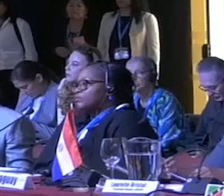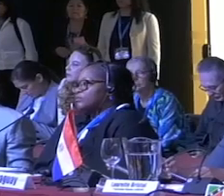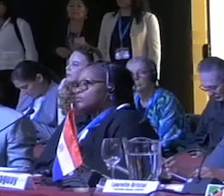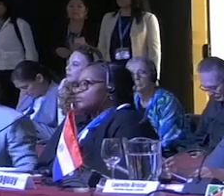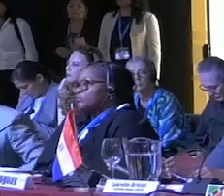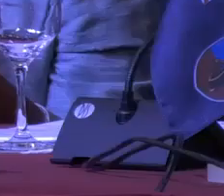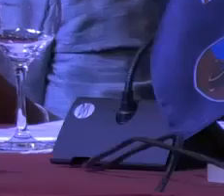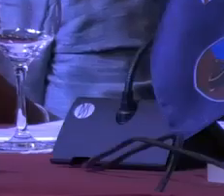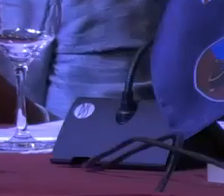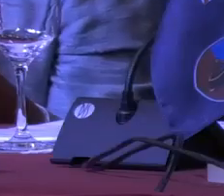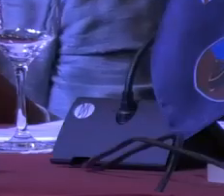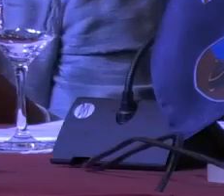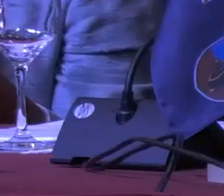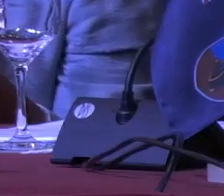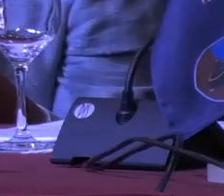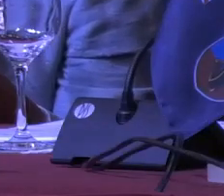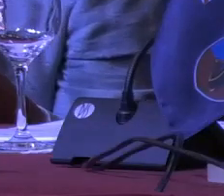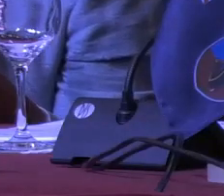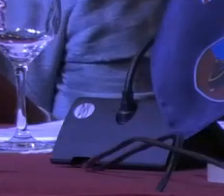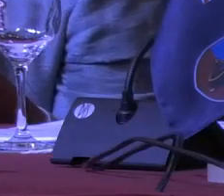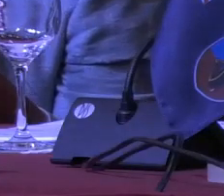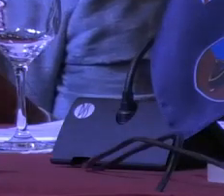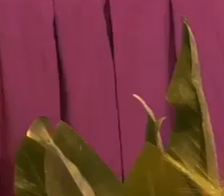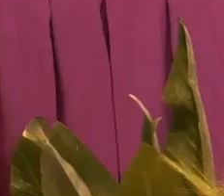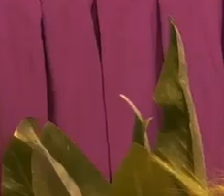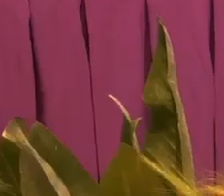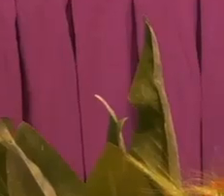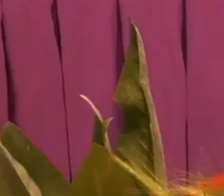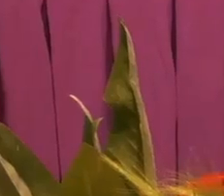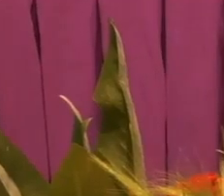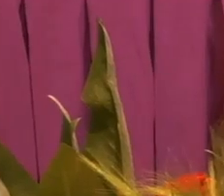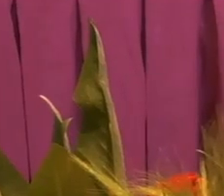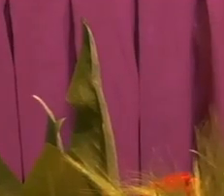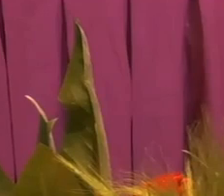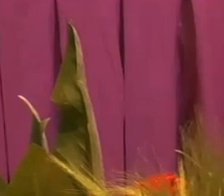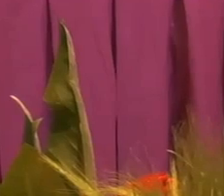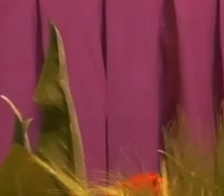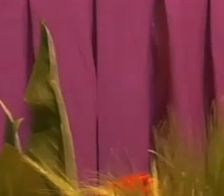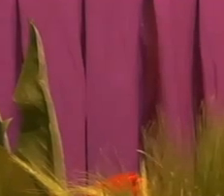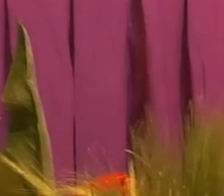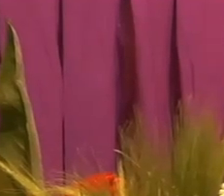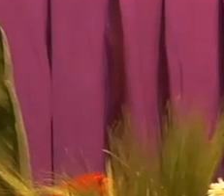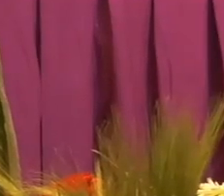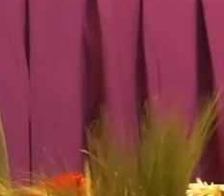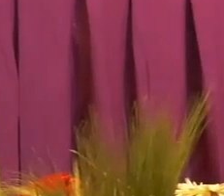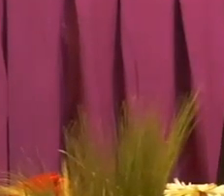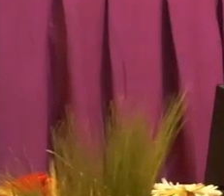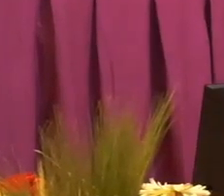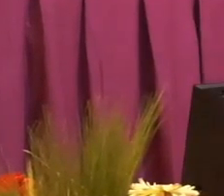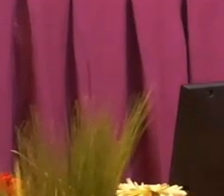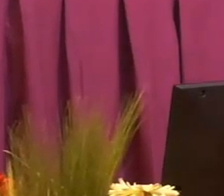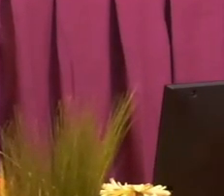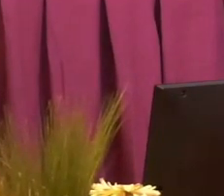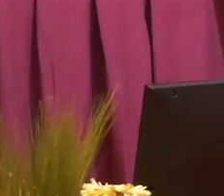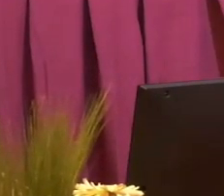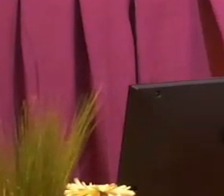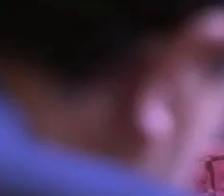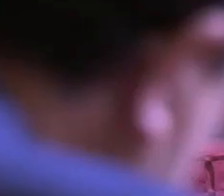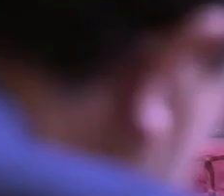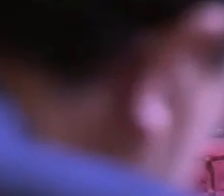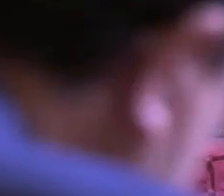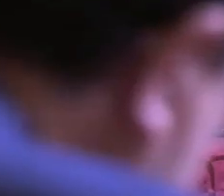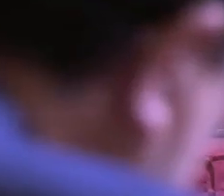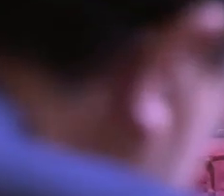calidad de educación, formación de maestras y maestros y el derecho a la educación. Sin embargo, previo al encuentro de las mayores